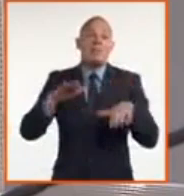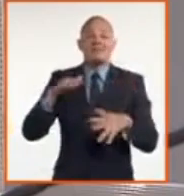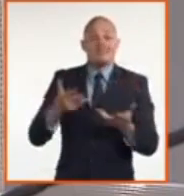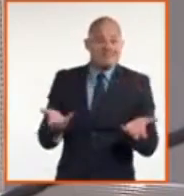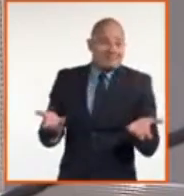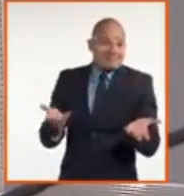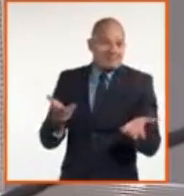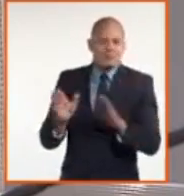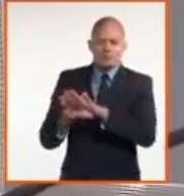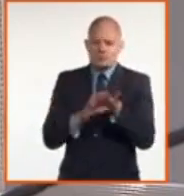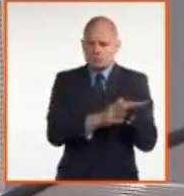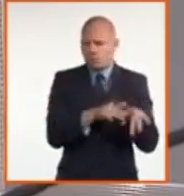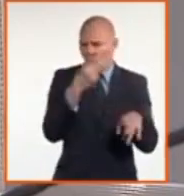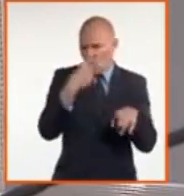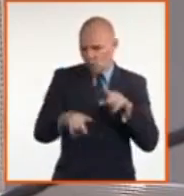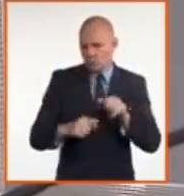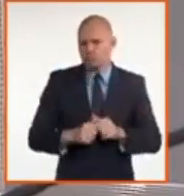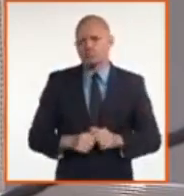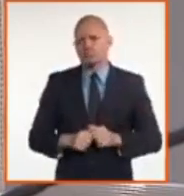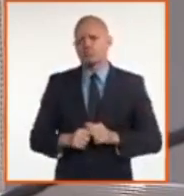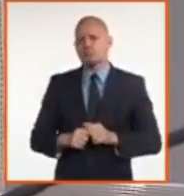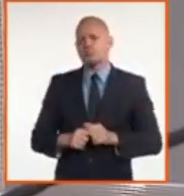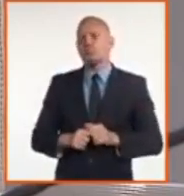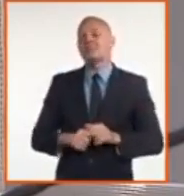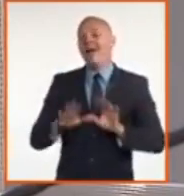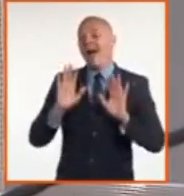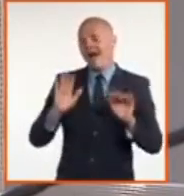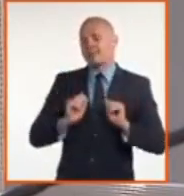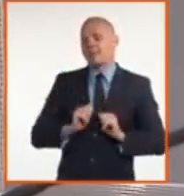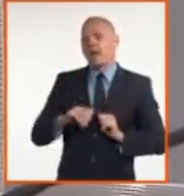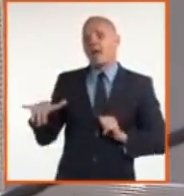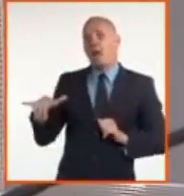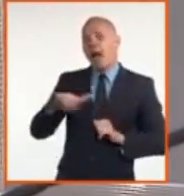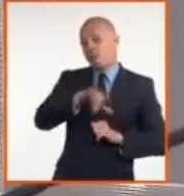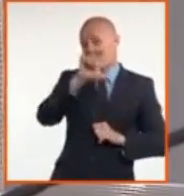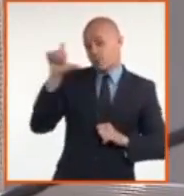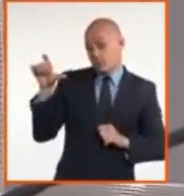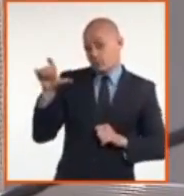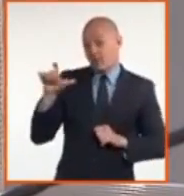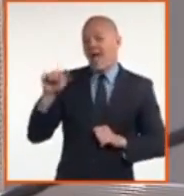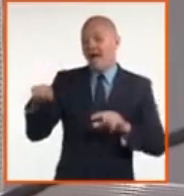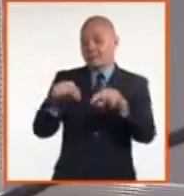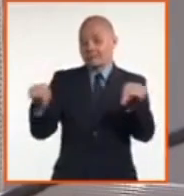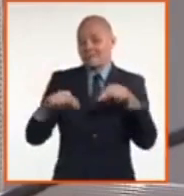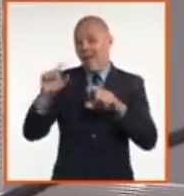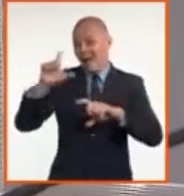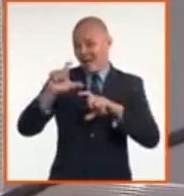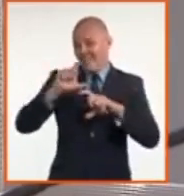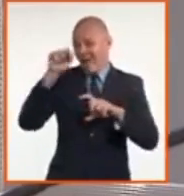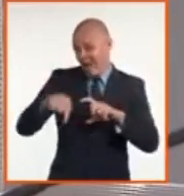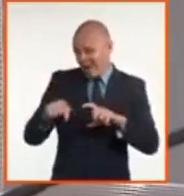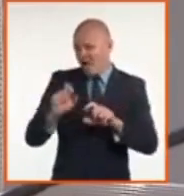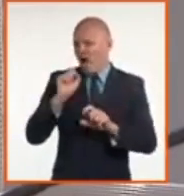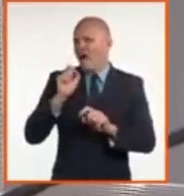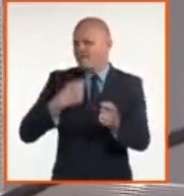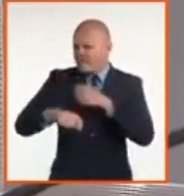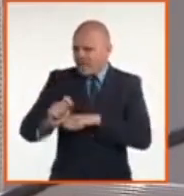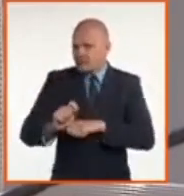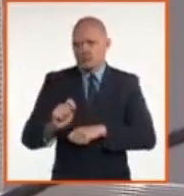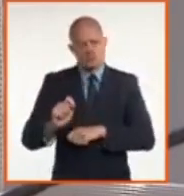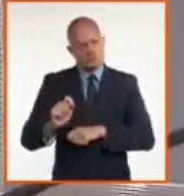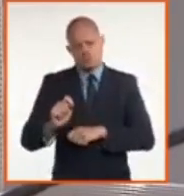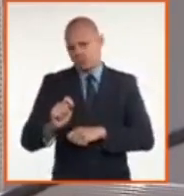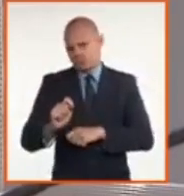aeropuertos nosotros hemos considerado que es también para potenciar y facilitar que más personas de la población tengan acceso